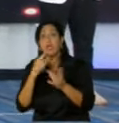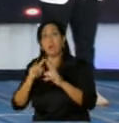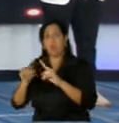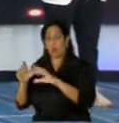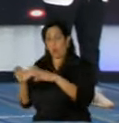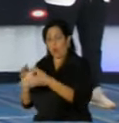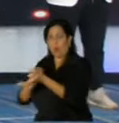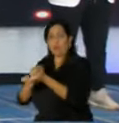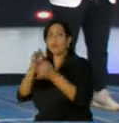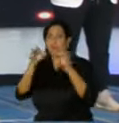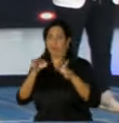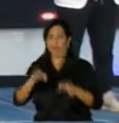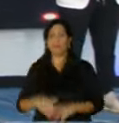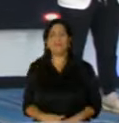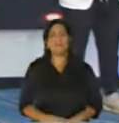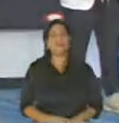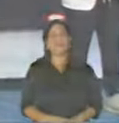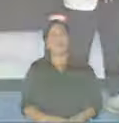responde al regreso.